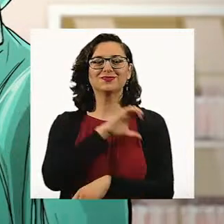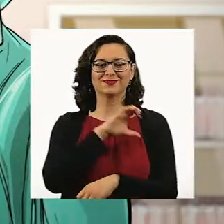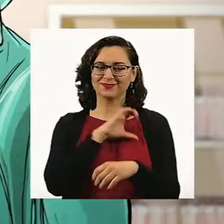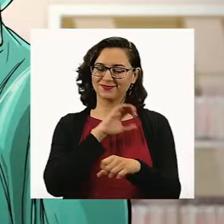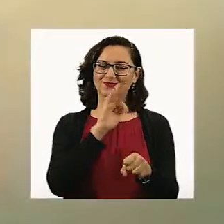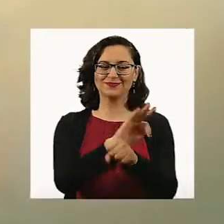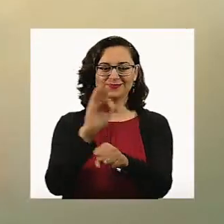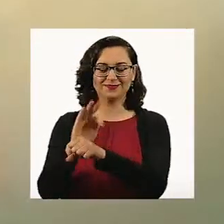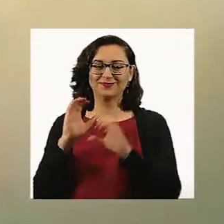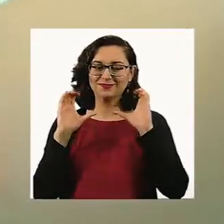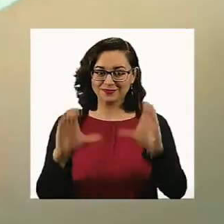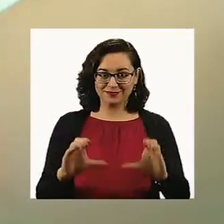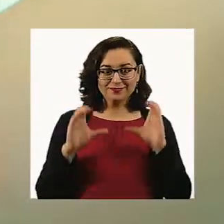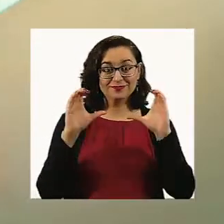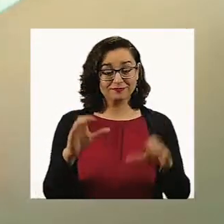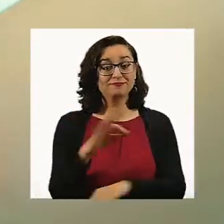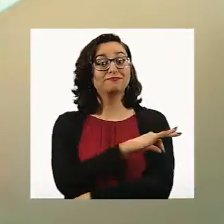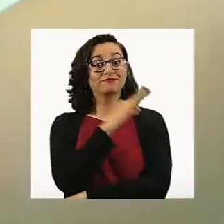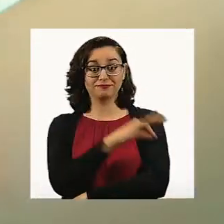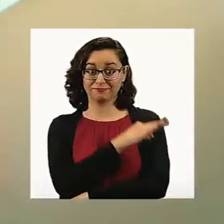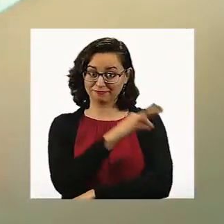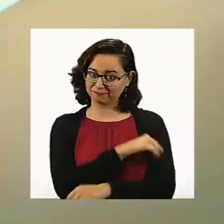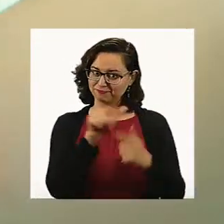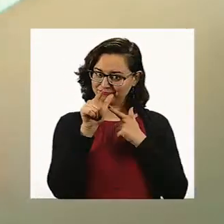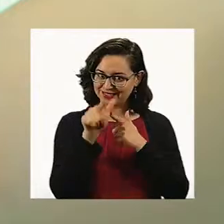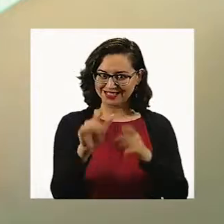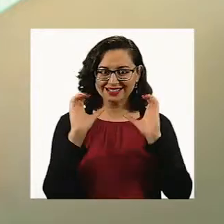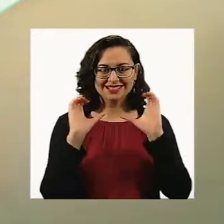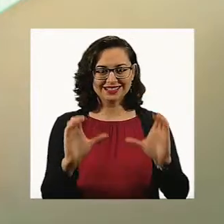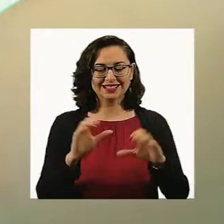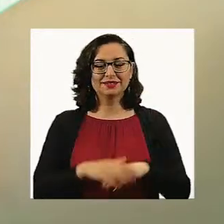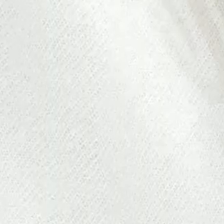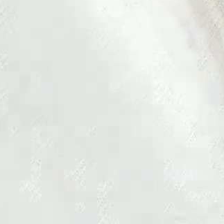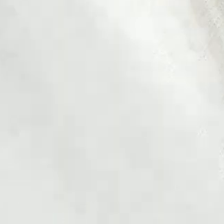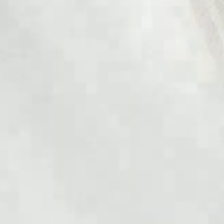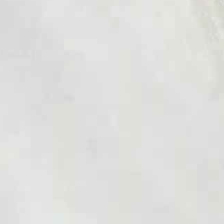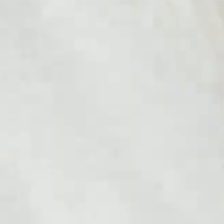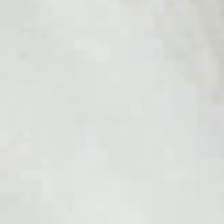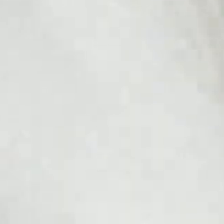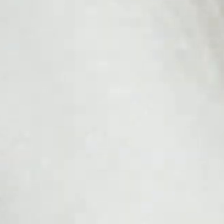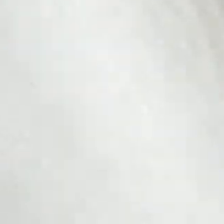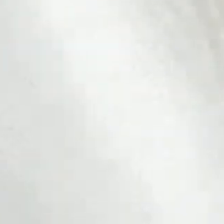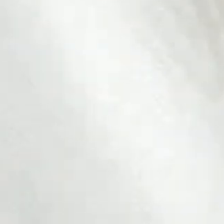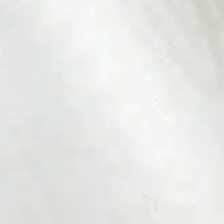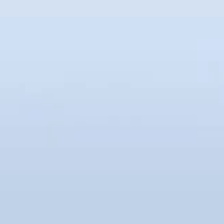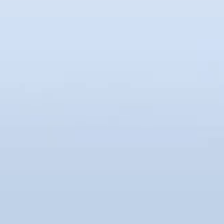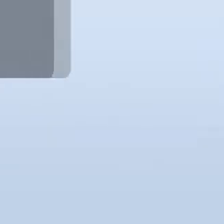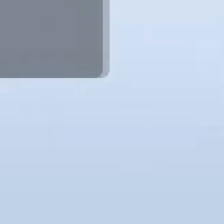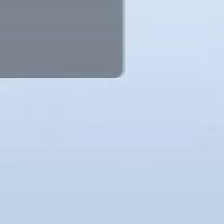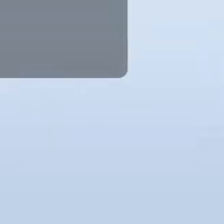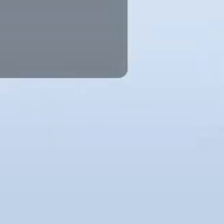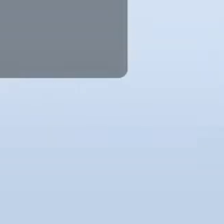protege a quienes queremos. Cuidémonos entre todos. Vacúnate y no bajes la guardia. Secretaría de Salud